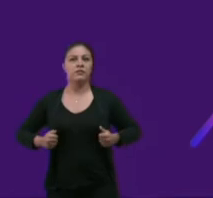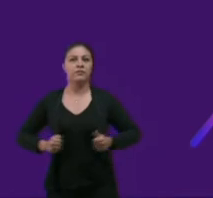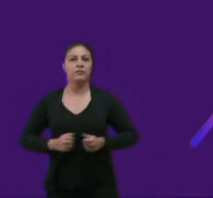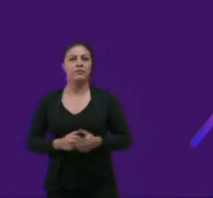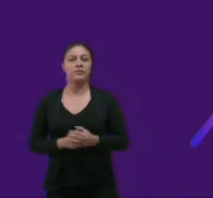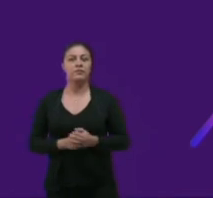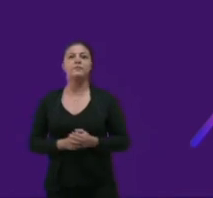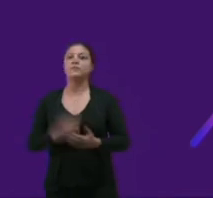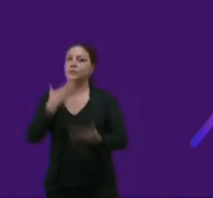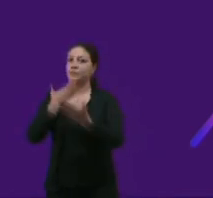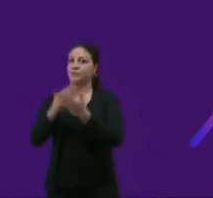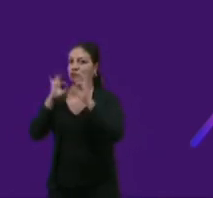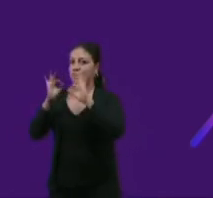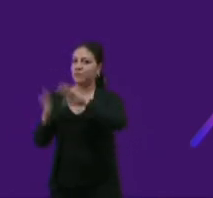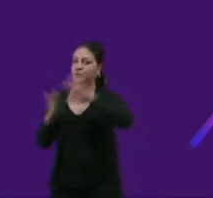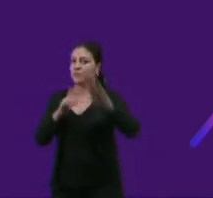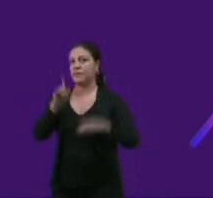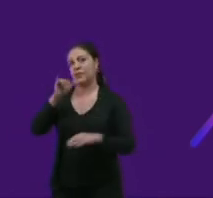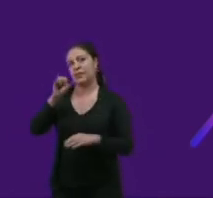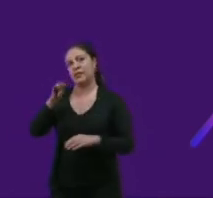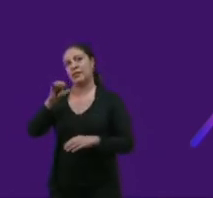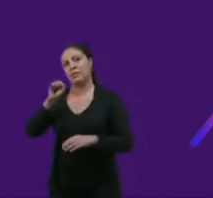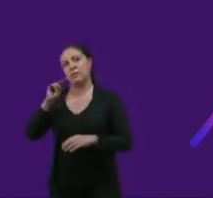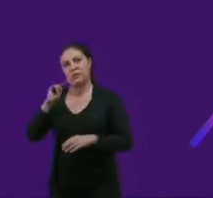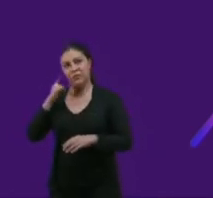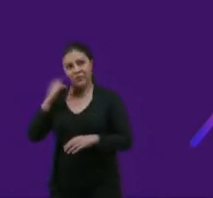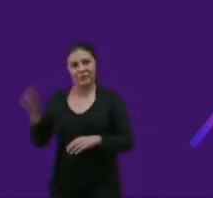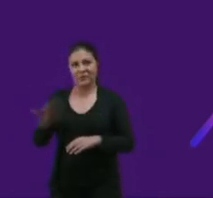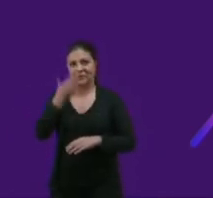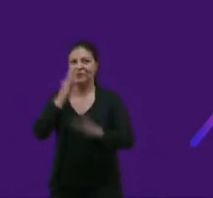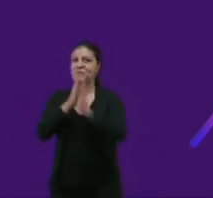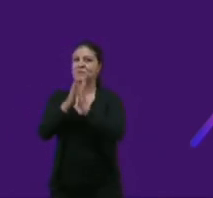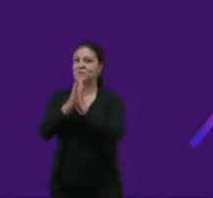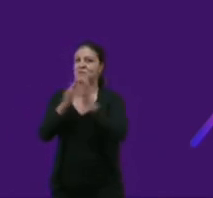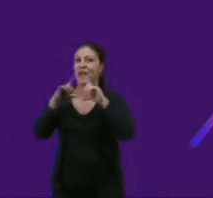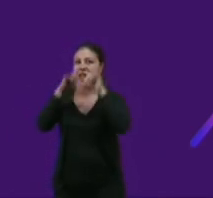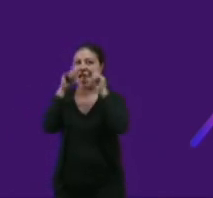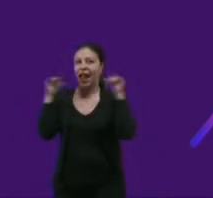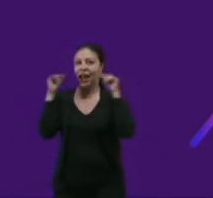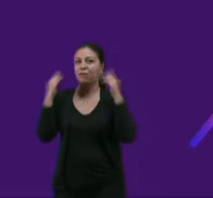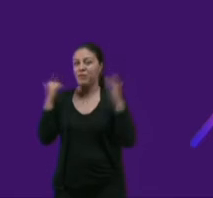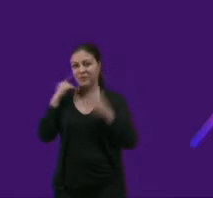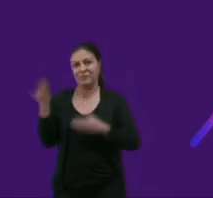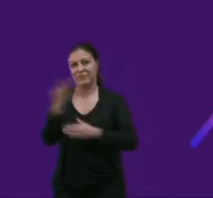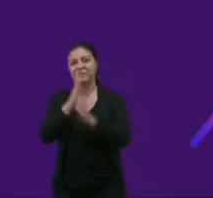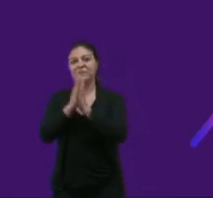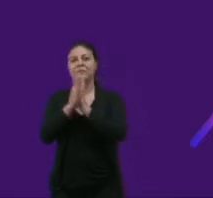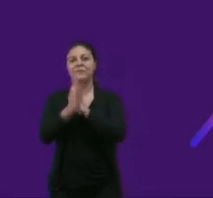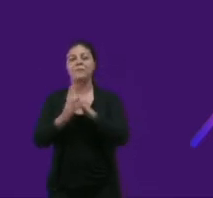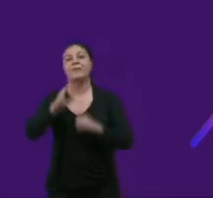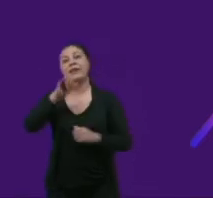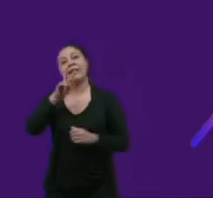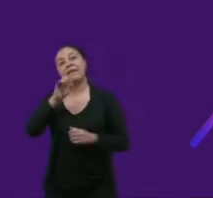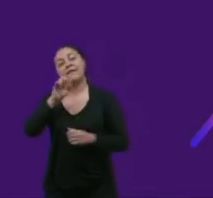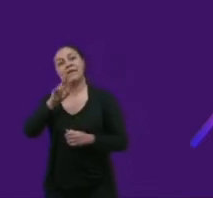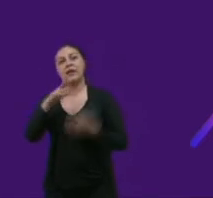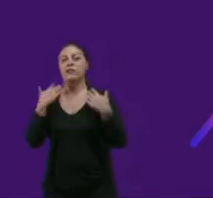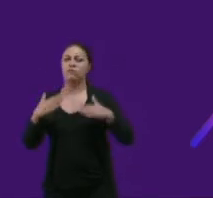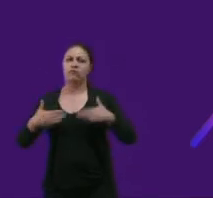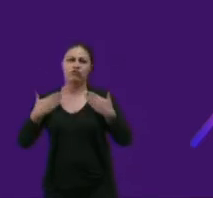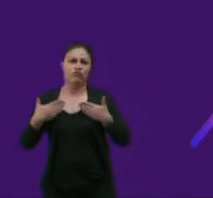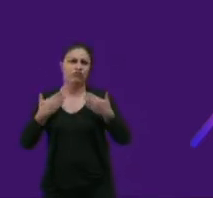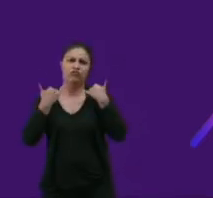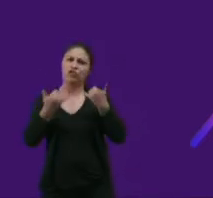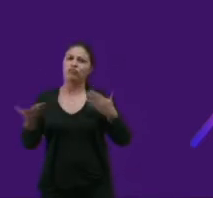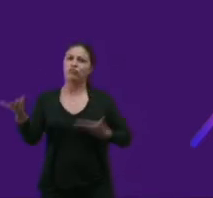simón entorno para ti cuéntanos sobre ti dolores rápido gracias javier un gusto estar contigo y con